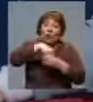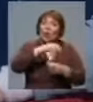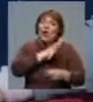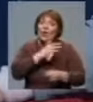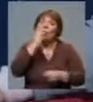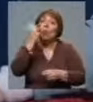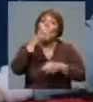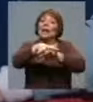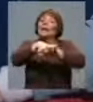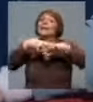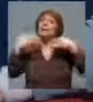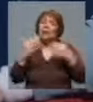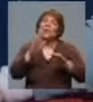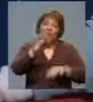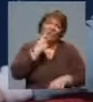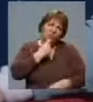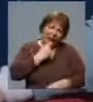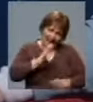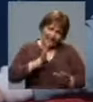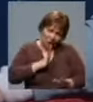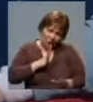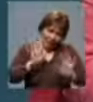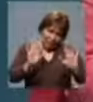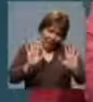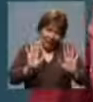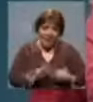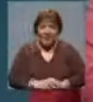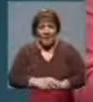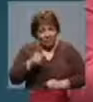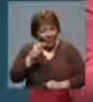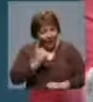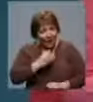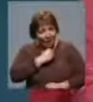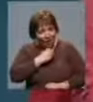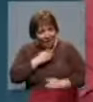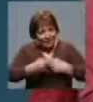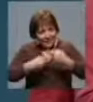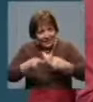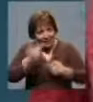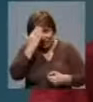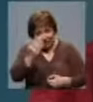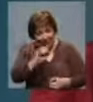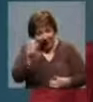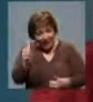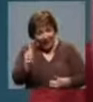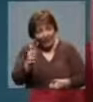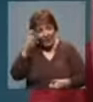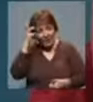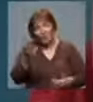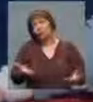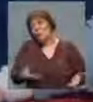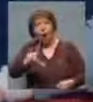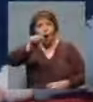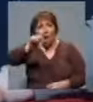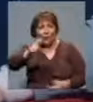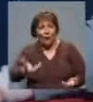es con un congreso todavía estamos lejos pero o sea usted confía en la continuidad de la izquierda en el poder con un básque que hablar